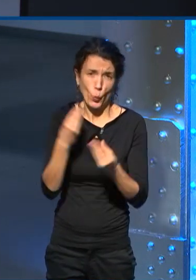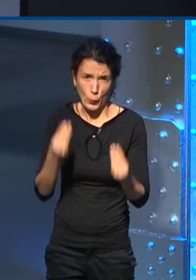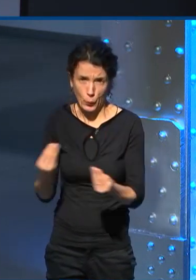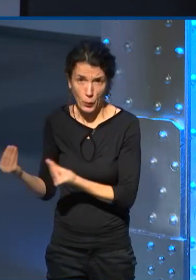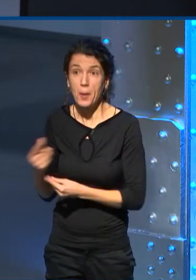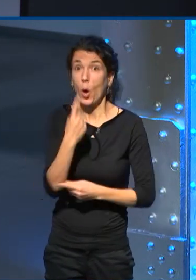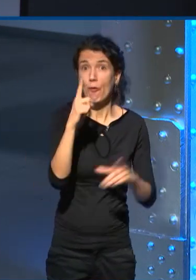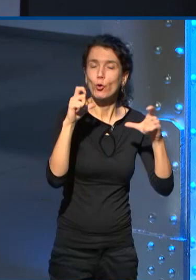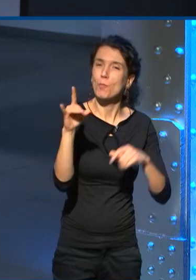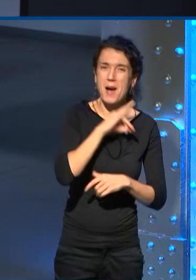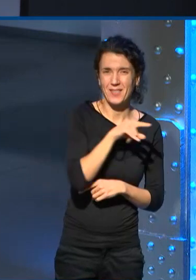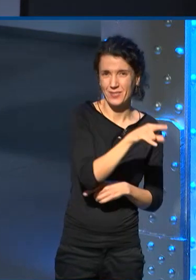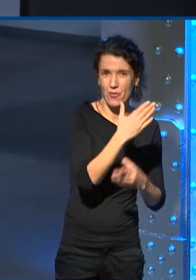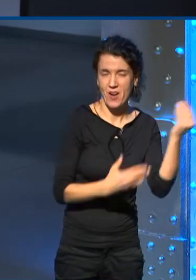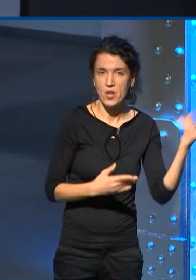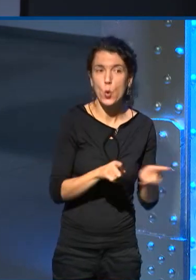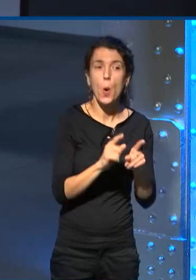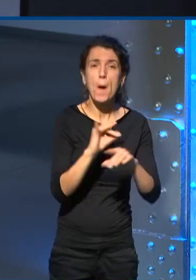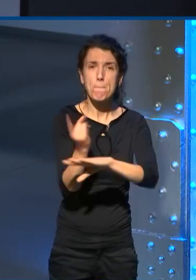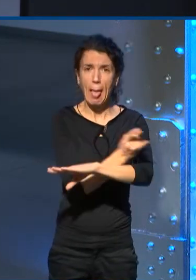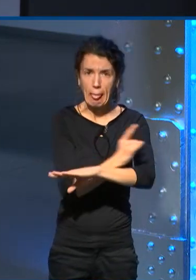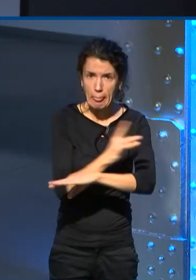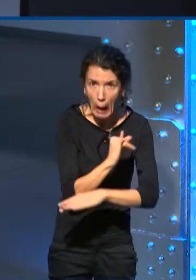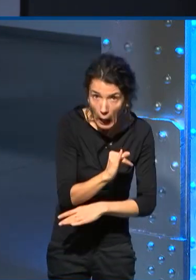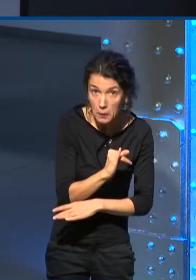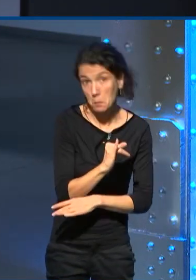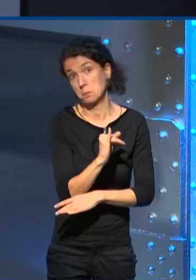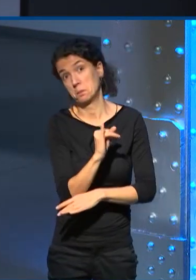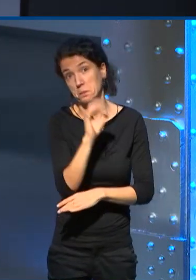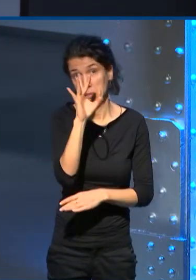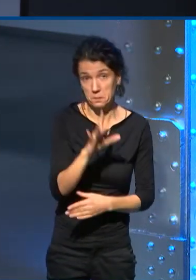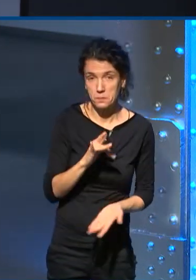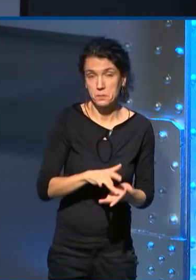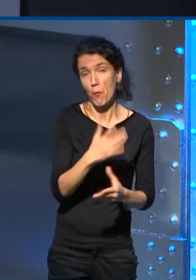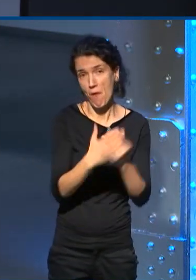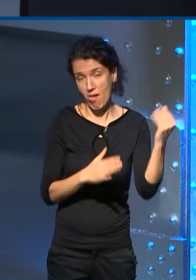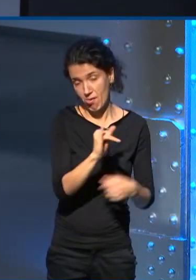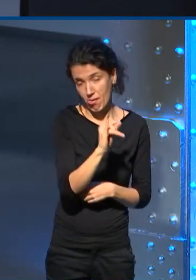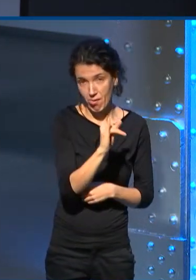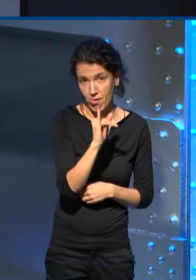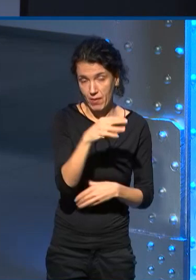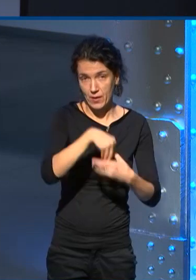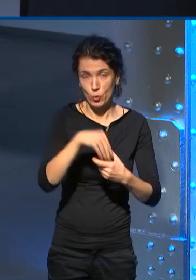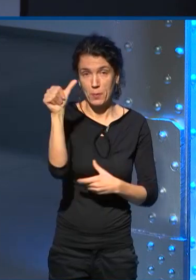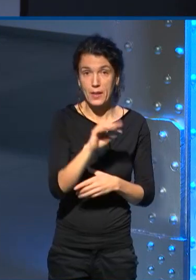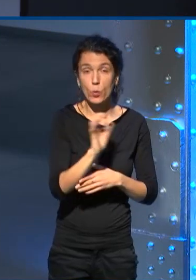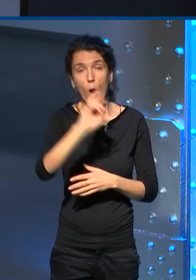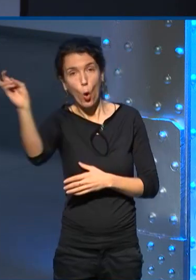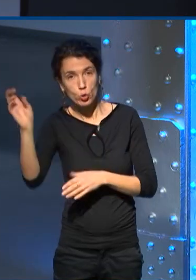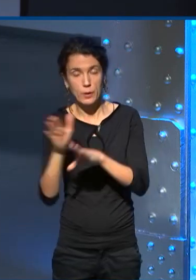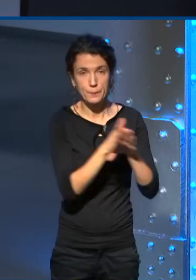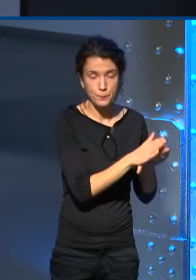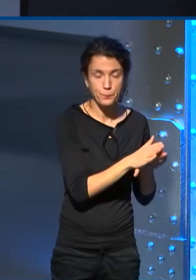aquí, ampliamos. Hay plantas, ¿vale? Entonces, bueno, a eso le falló al productor. Esto es